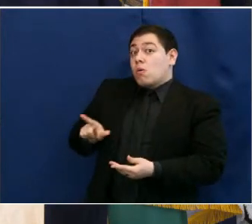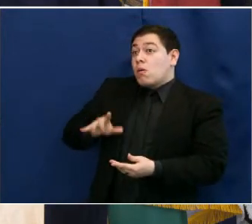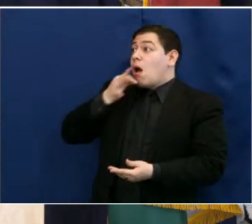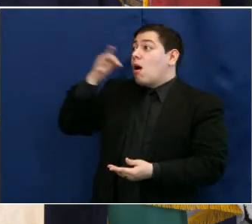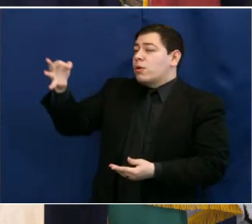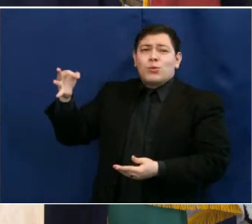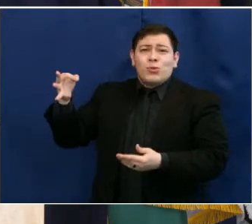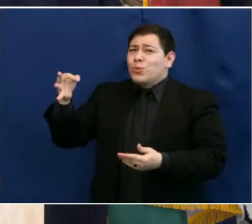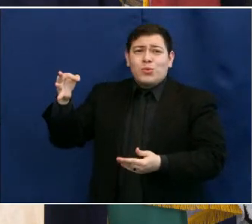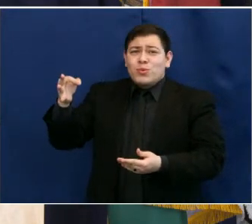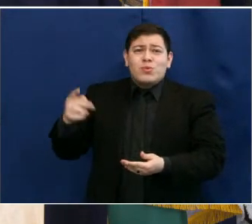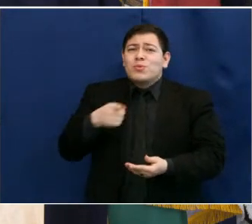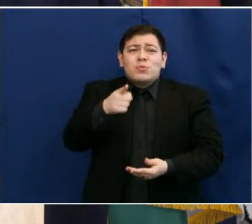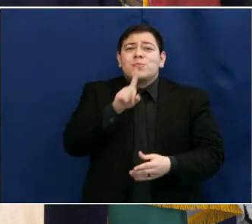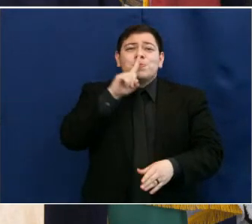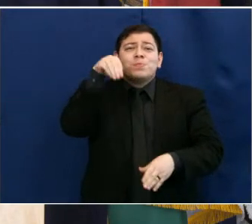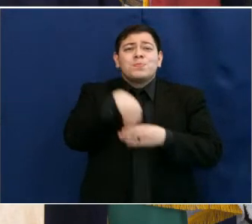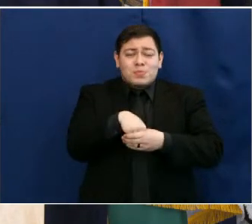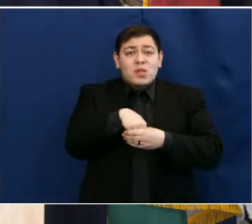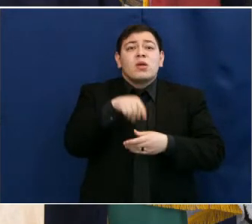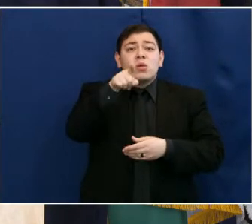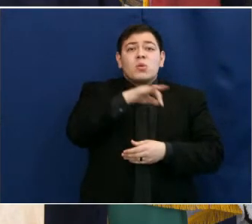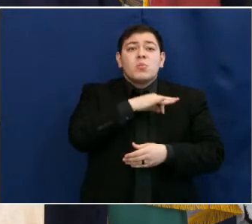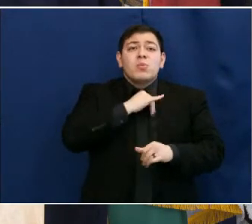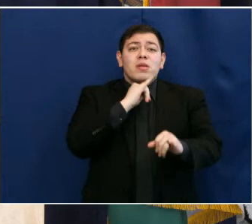autoridades. Visita